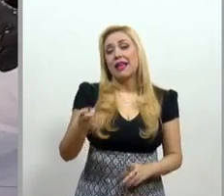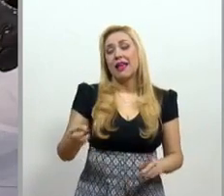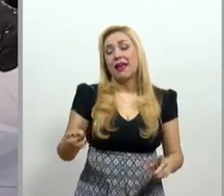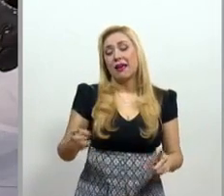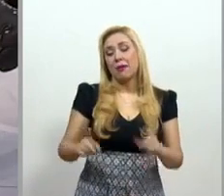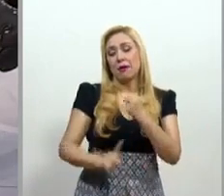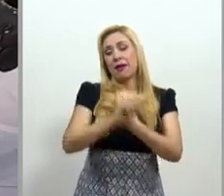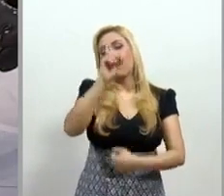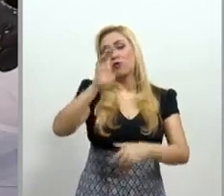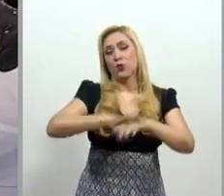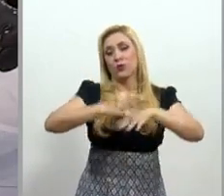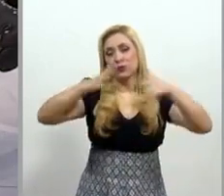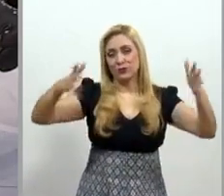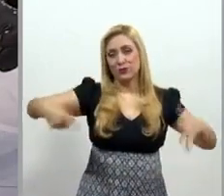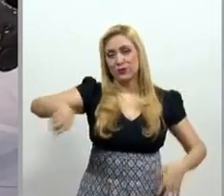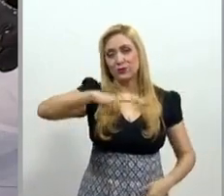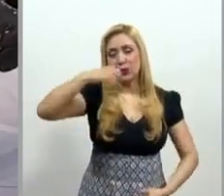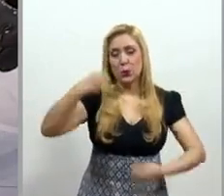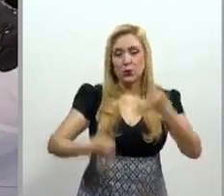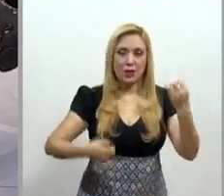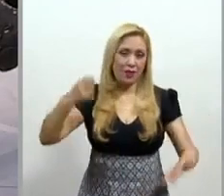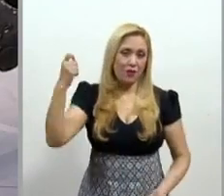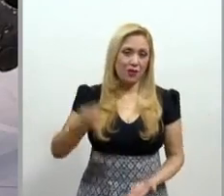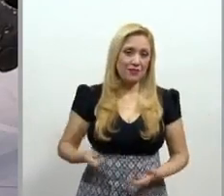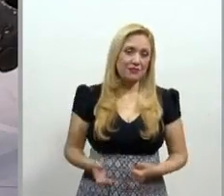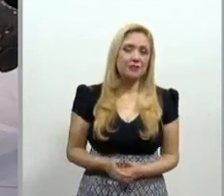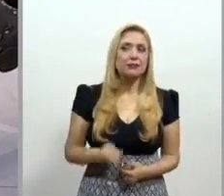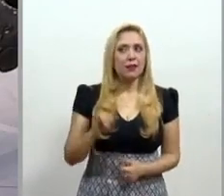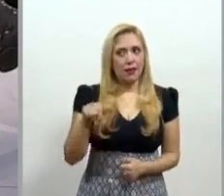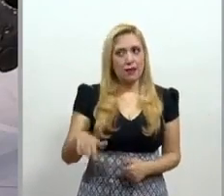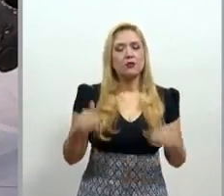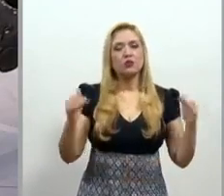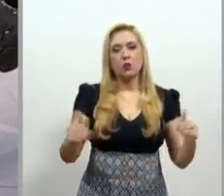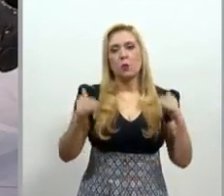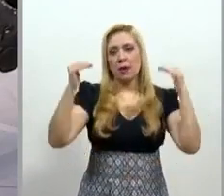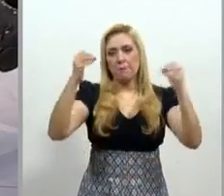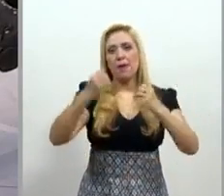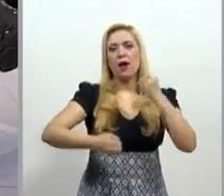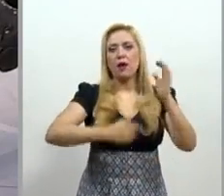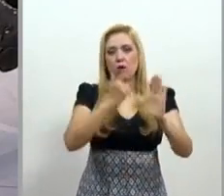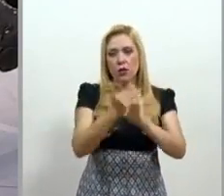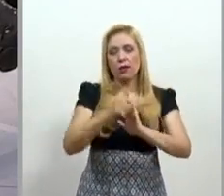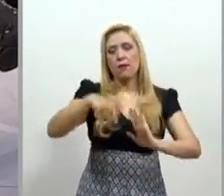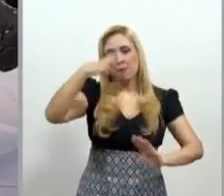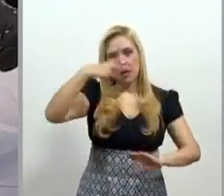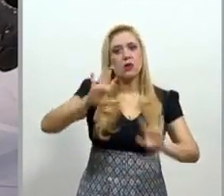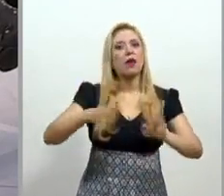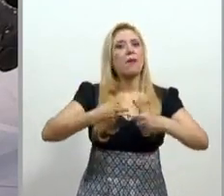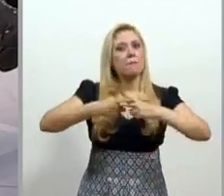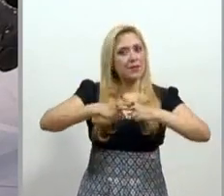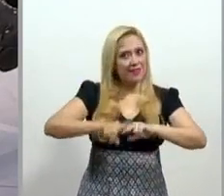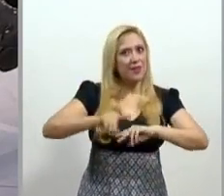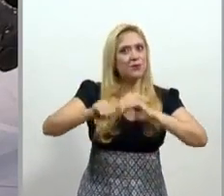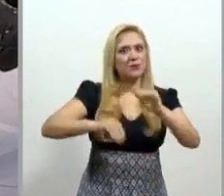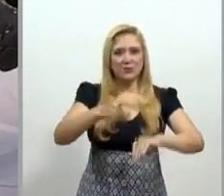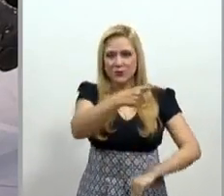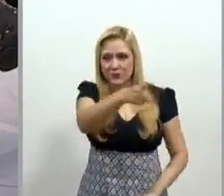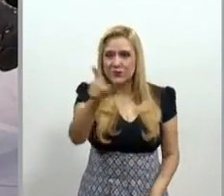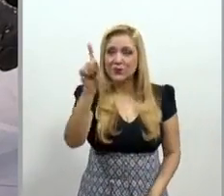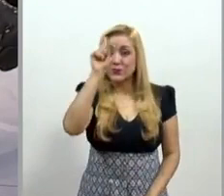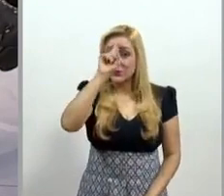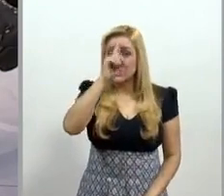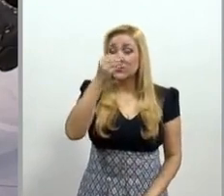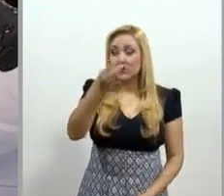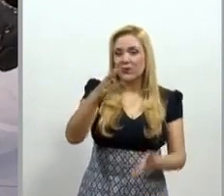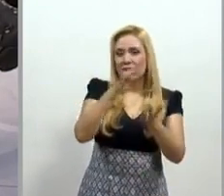como jugadores. Sin duda, y creo que ahí, bueno, afortunadamente la Suprema Corte, que en el caso de México ha empezado a hacer su trabajo y pues a quienes nos escuchan recomendarles la